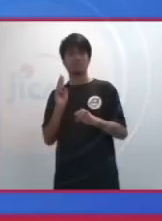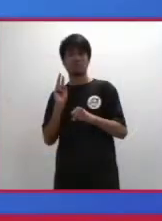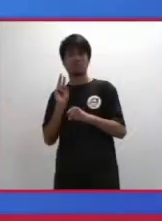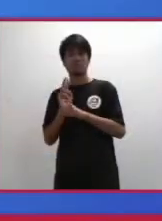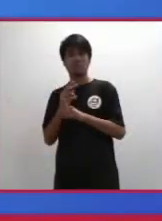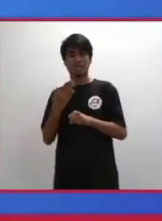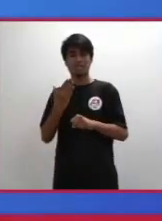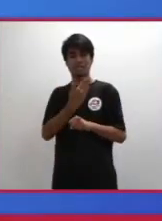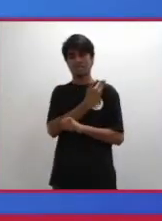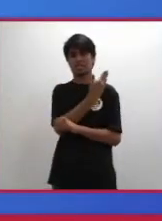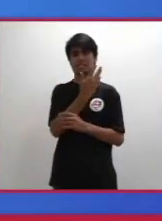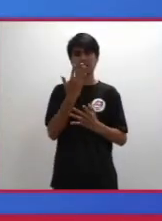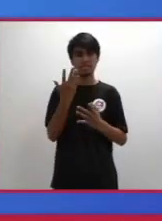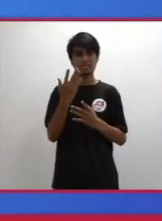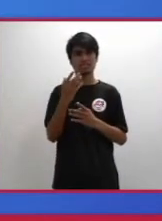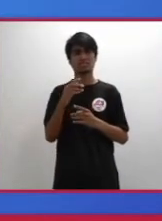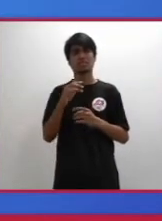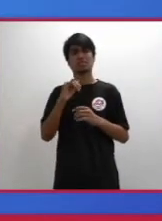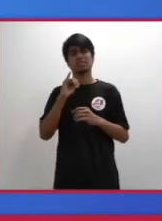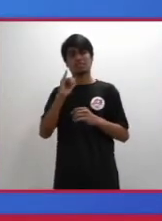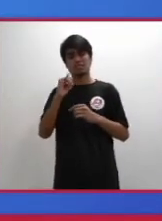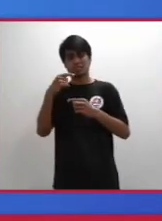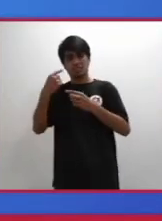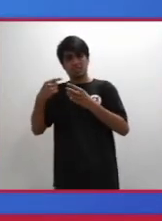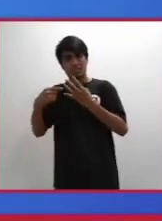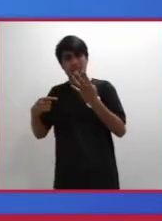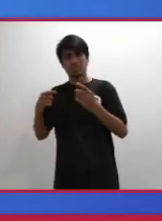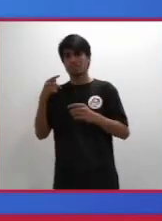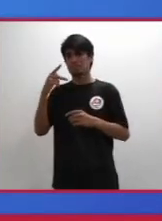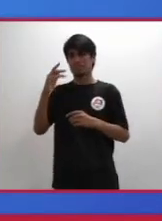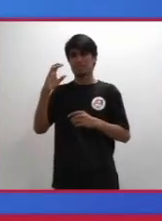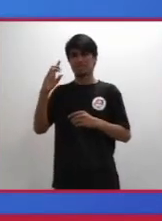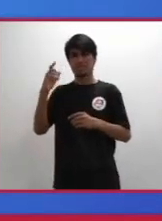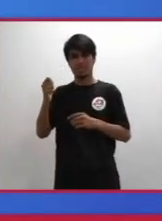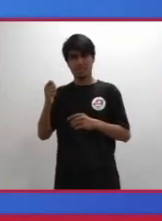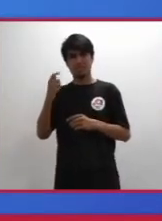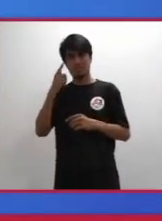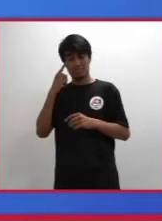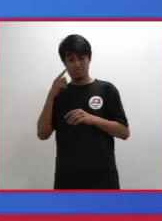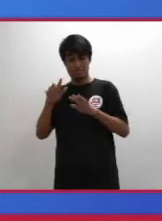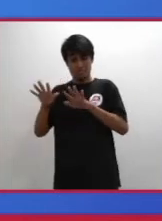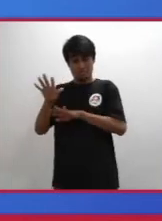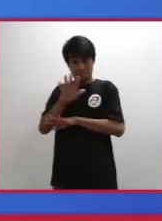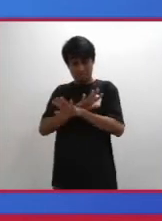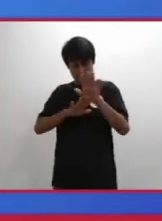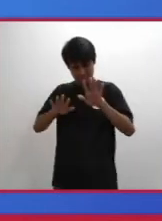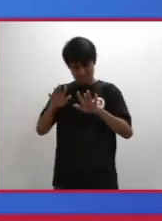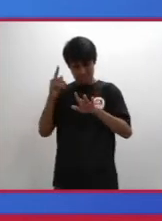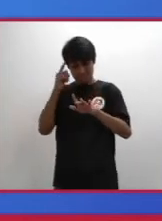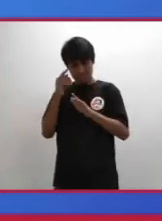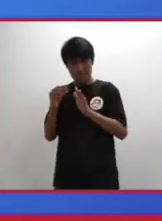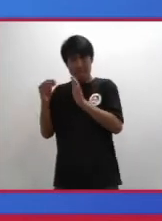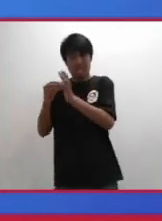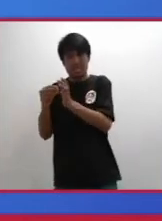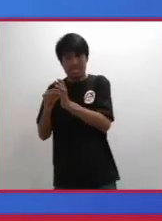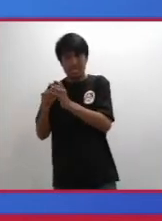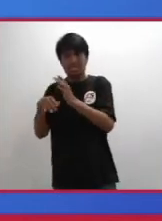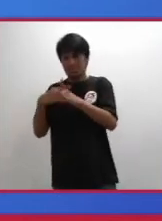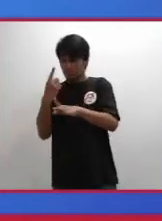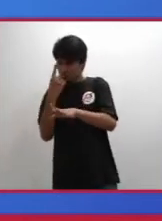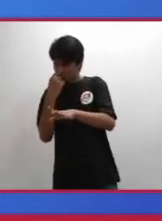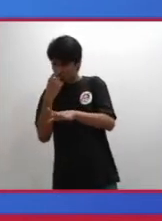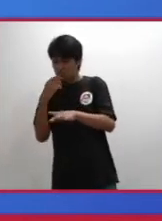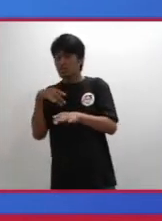de accidentes y la herramienta PDCA: planear, hacer, chequear